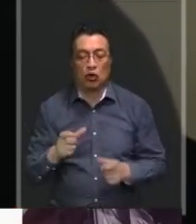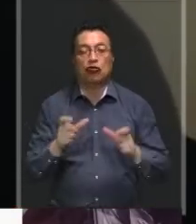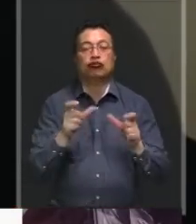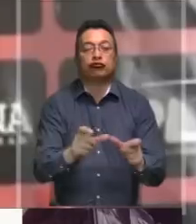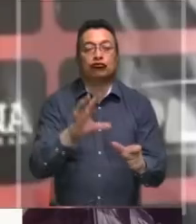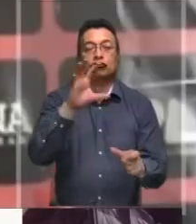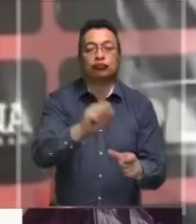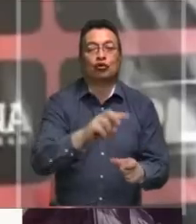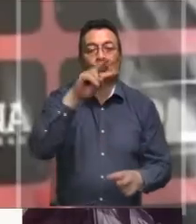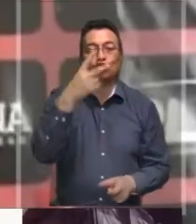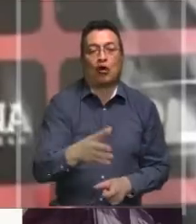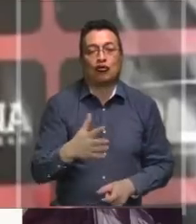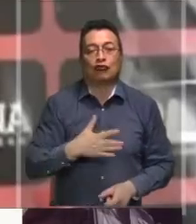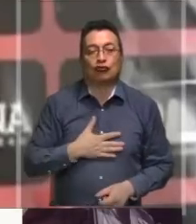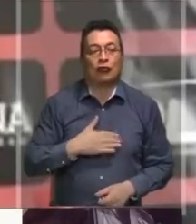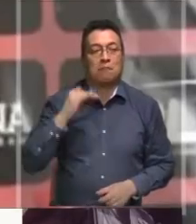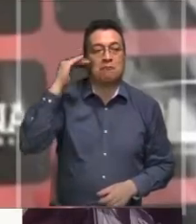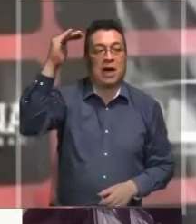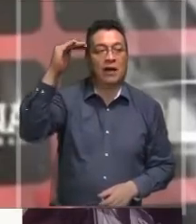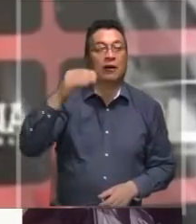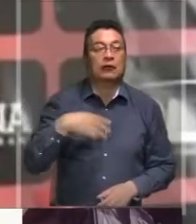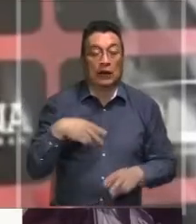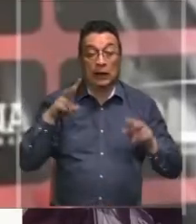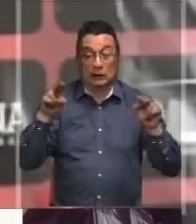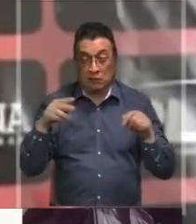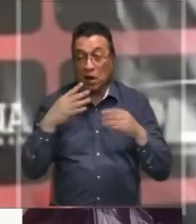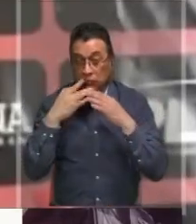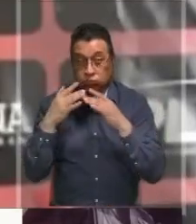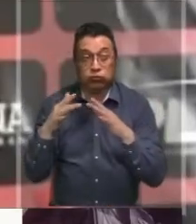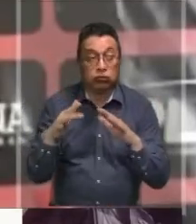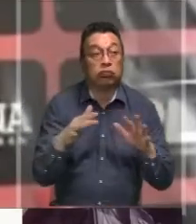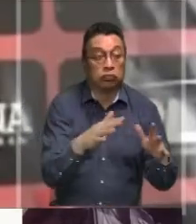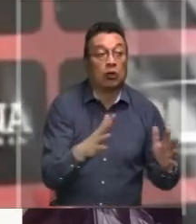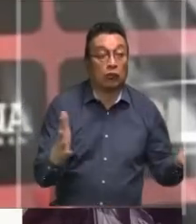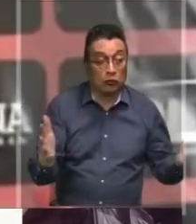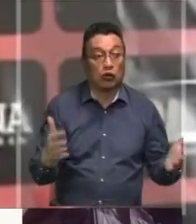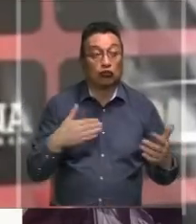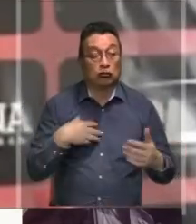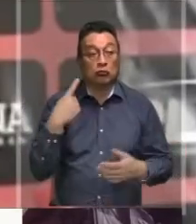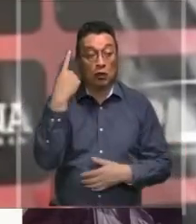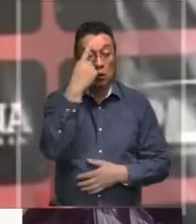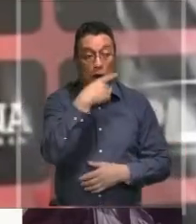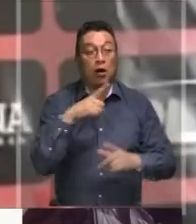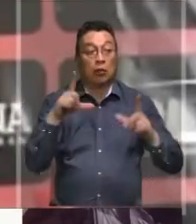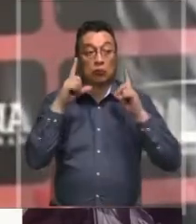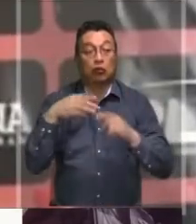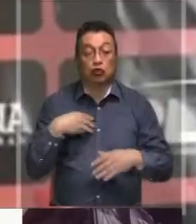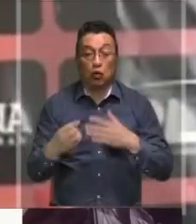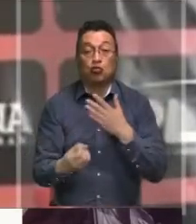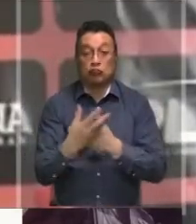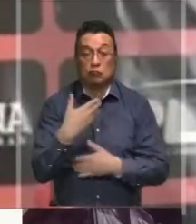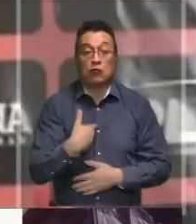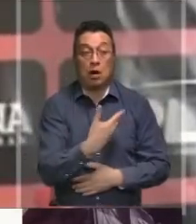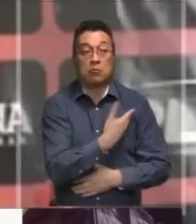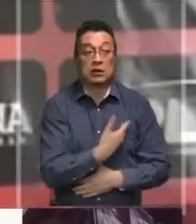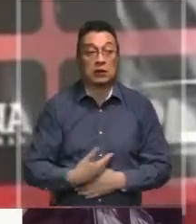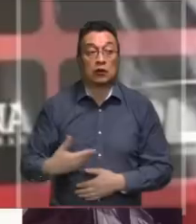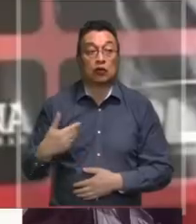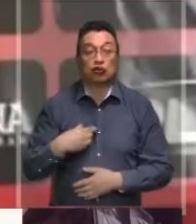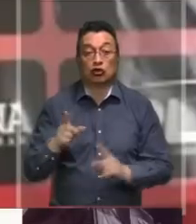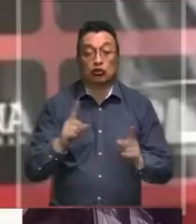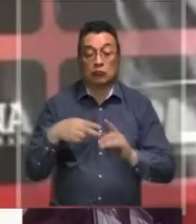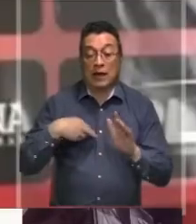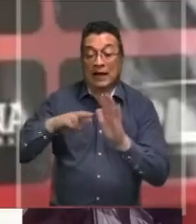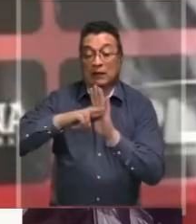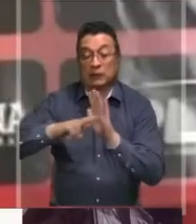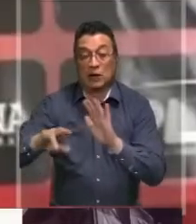del club. Se habla del tema, pero bueno, estoy acá dando la cara, soy el nuevo presidente y ya no pertenezco al tema de la representación